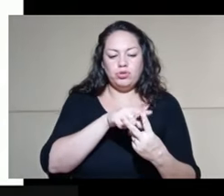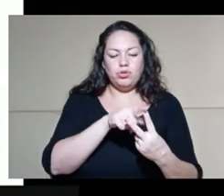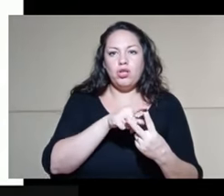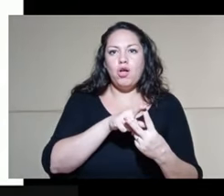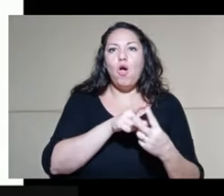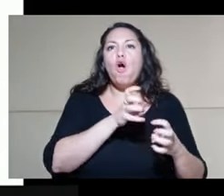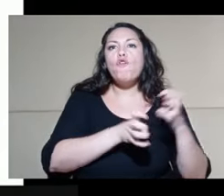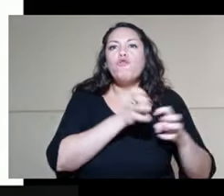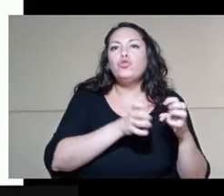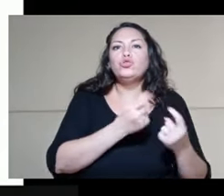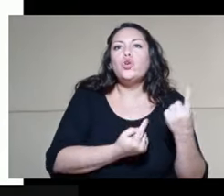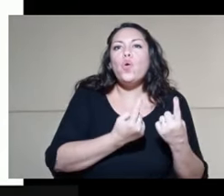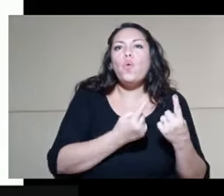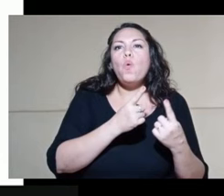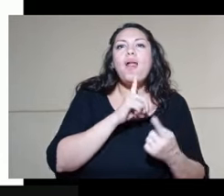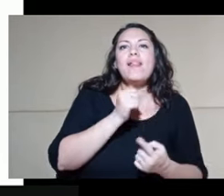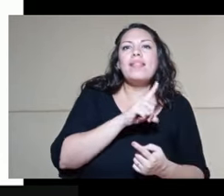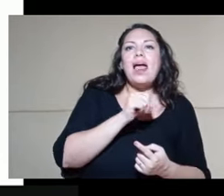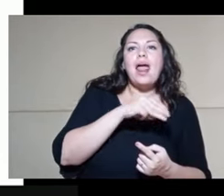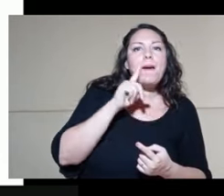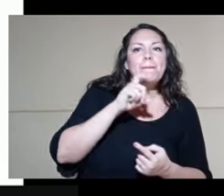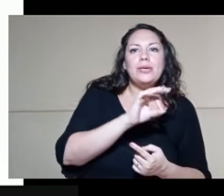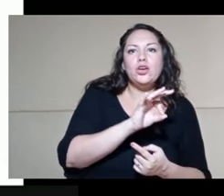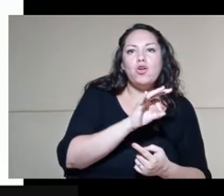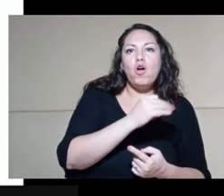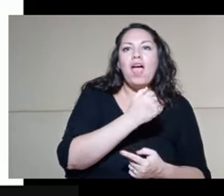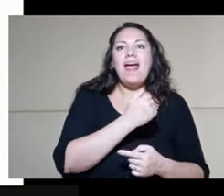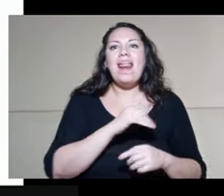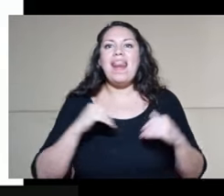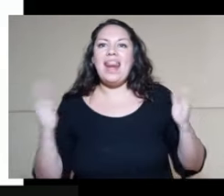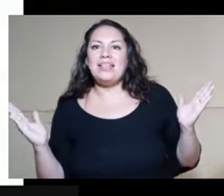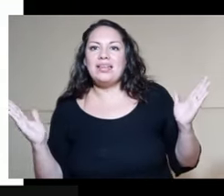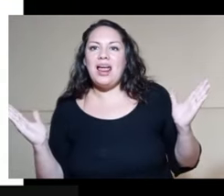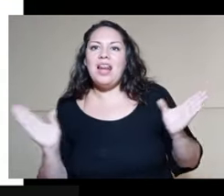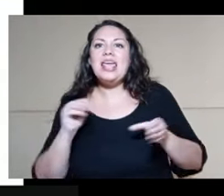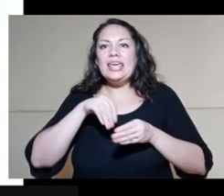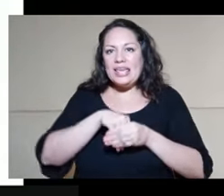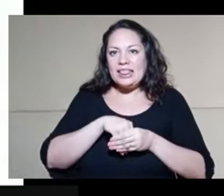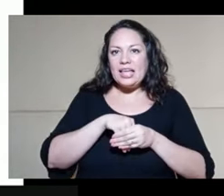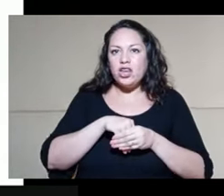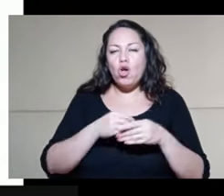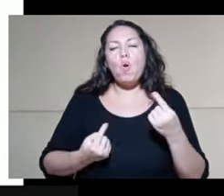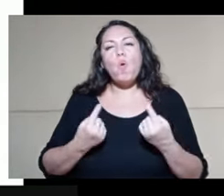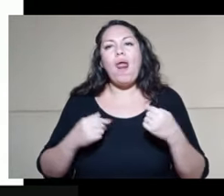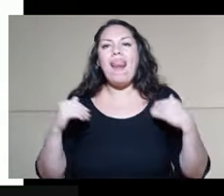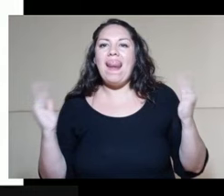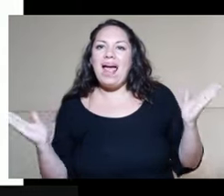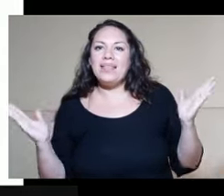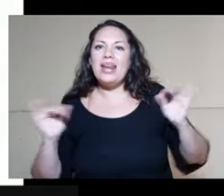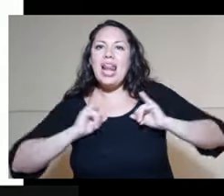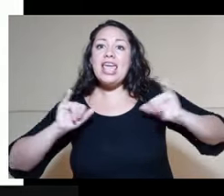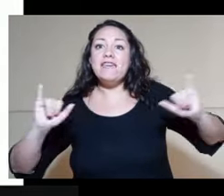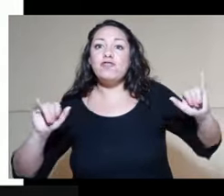puse. ¿Qué función tienen los haces espinotalámico lateral y espinotalámico anterior? Bueno, es esto. El